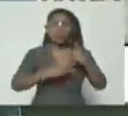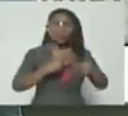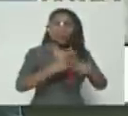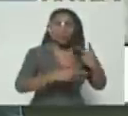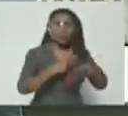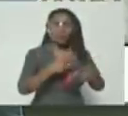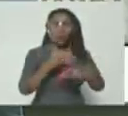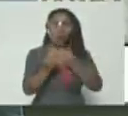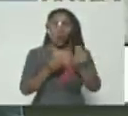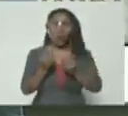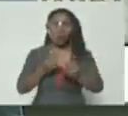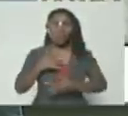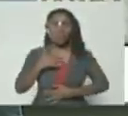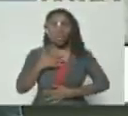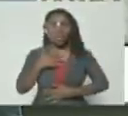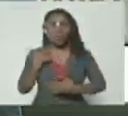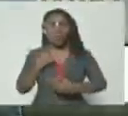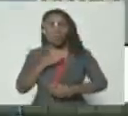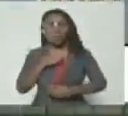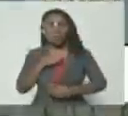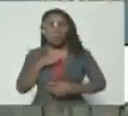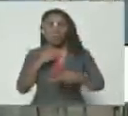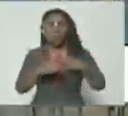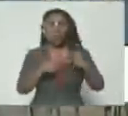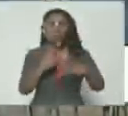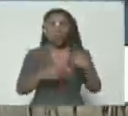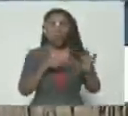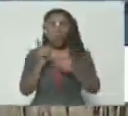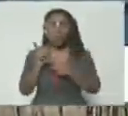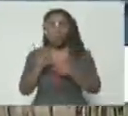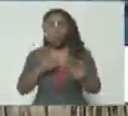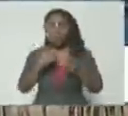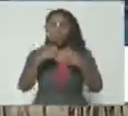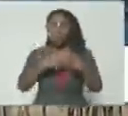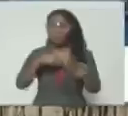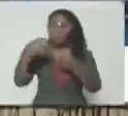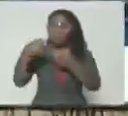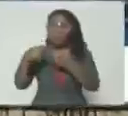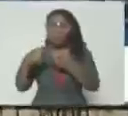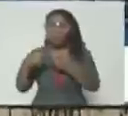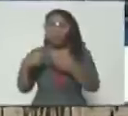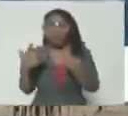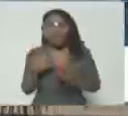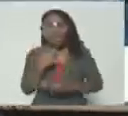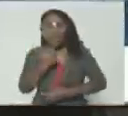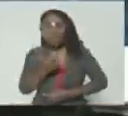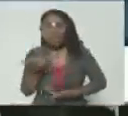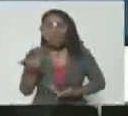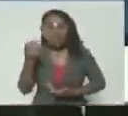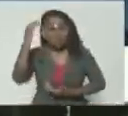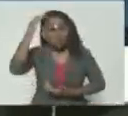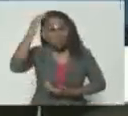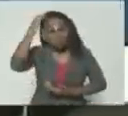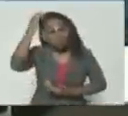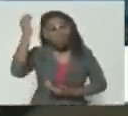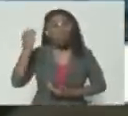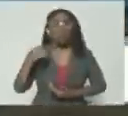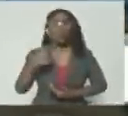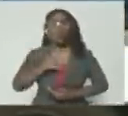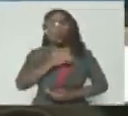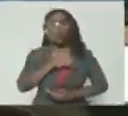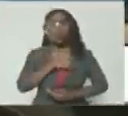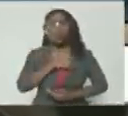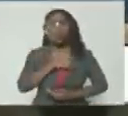pecuario? ¿Cómo se sienten nuestros productores con estas exportaciones? ¿Y qué dicen nuestros clientes en el